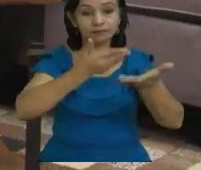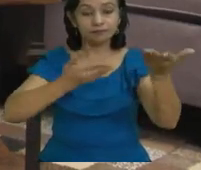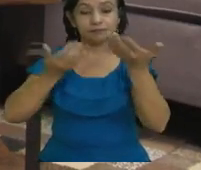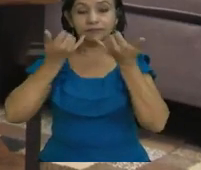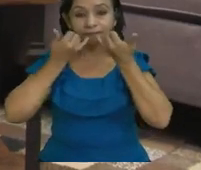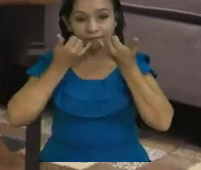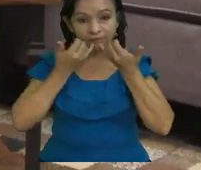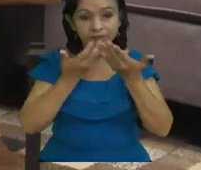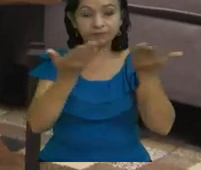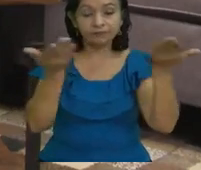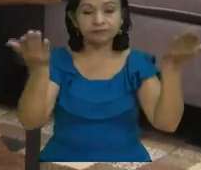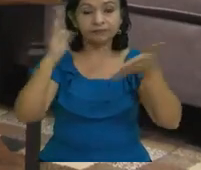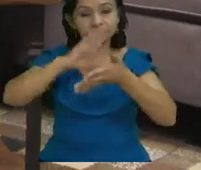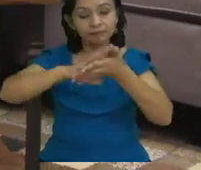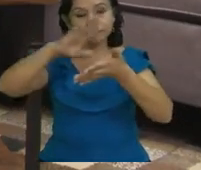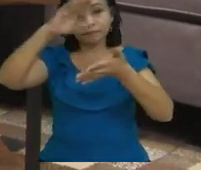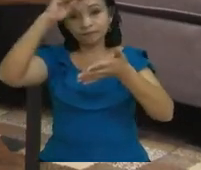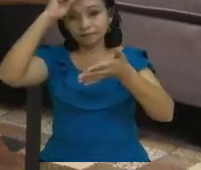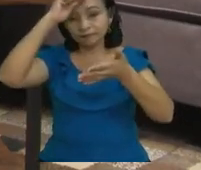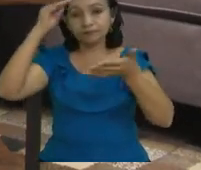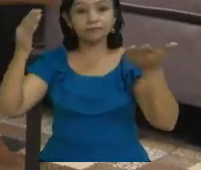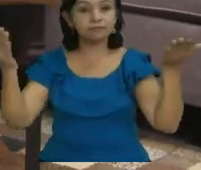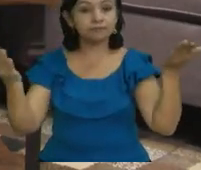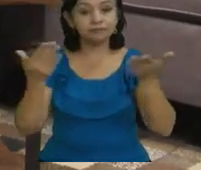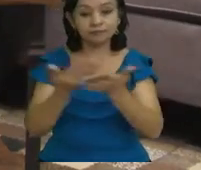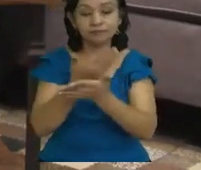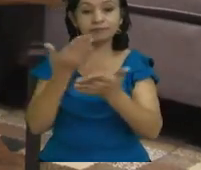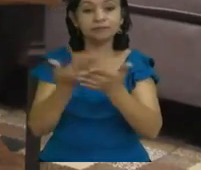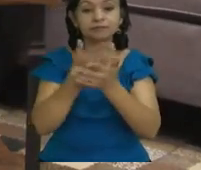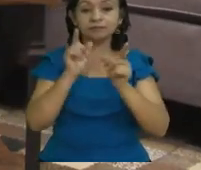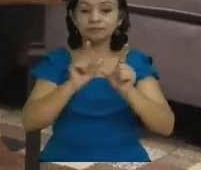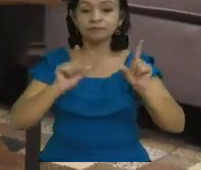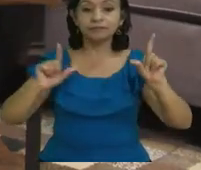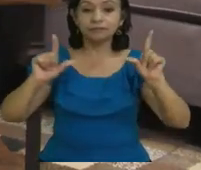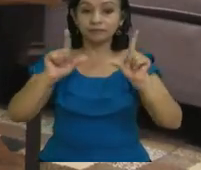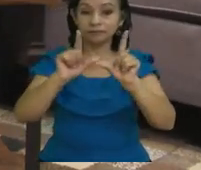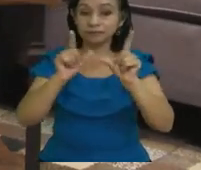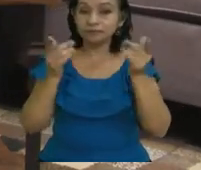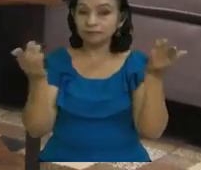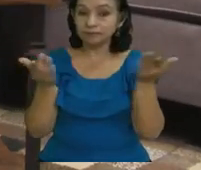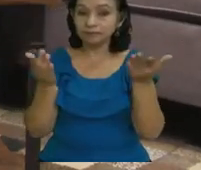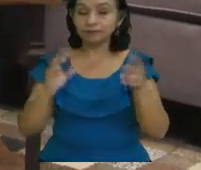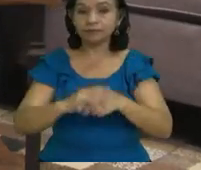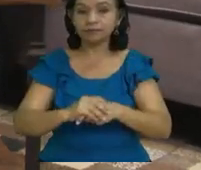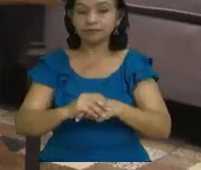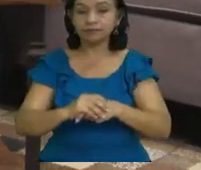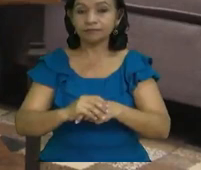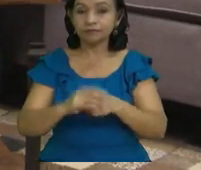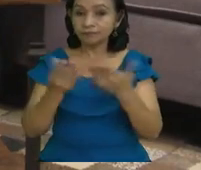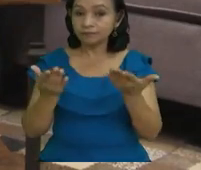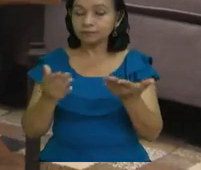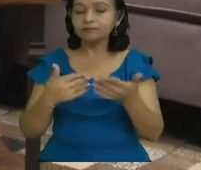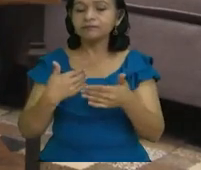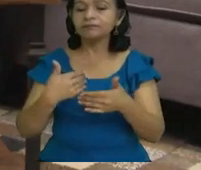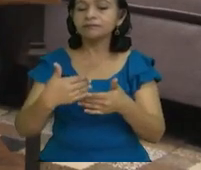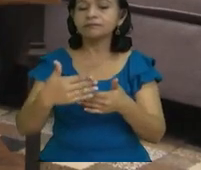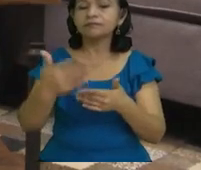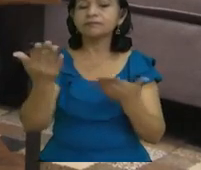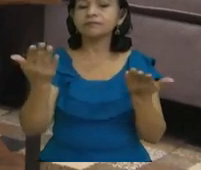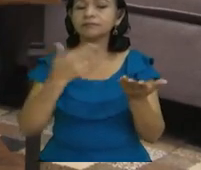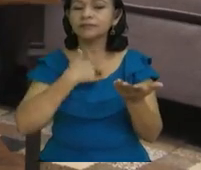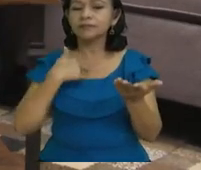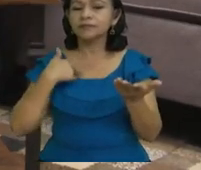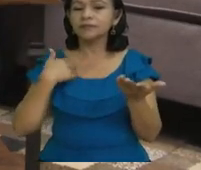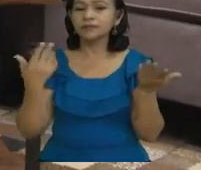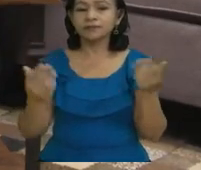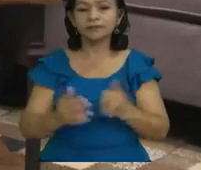información y capacitación a través de nuevos espacios tecnológicos, una vez más. Telecentros, ¿no? ¿Cuántos son en este